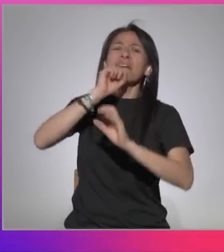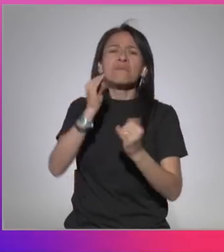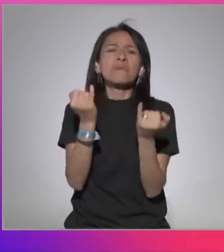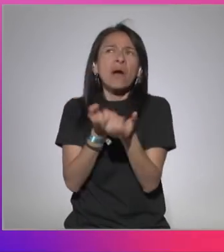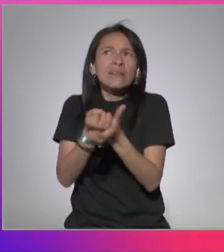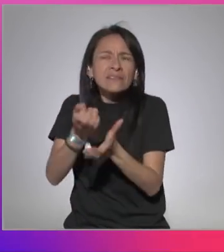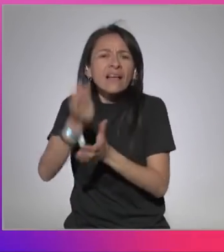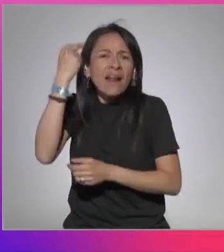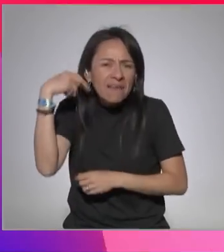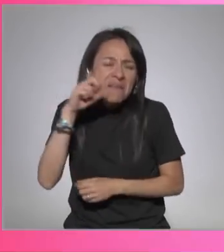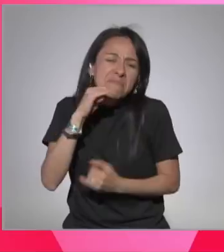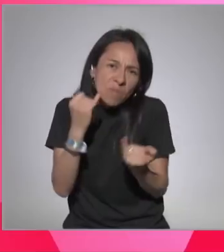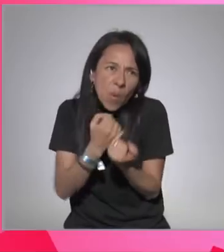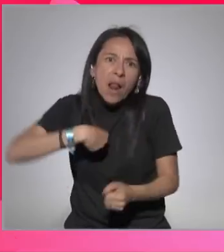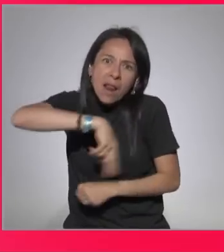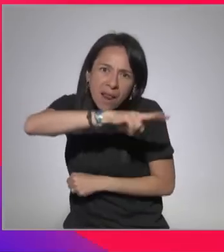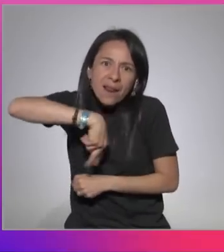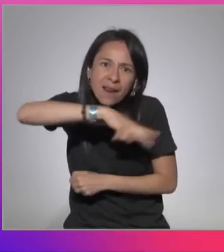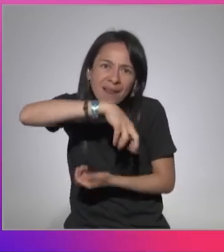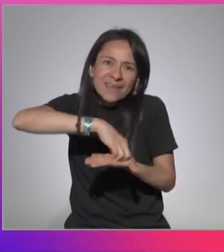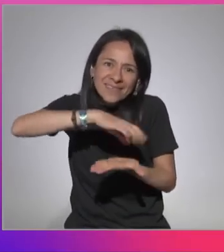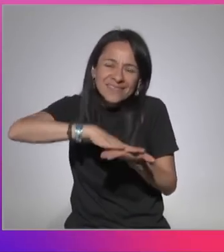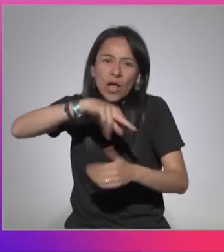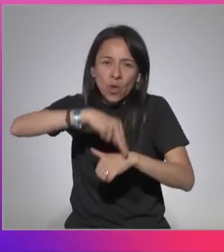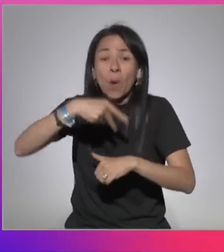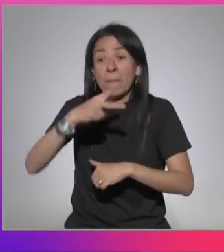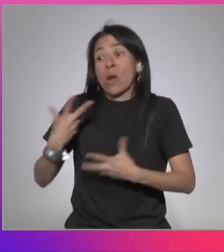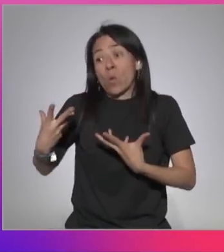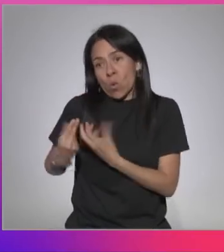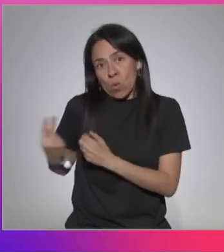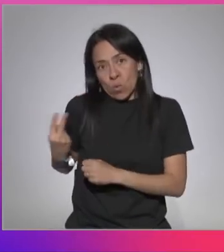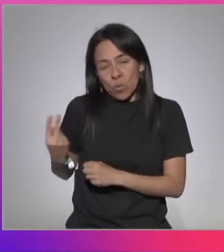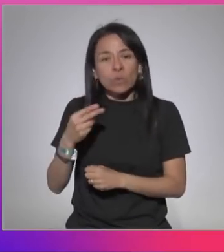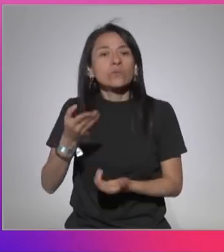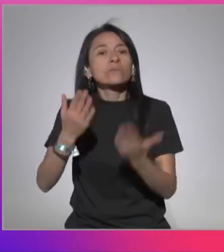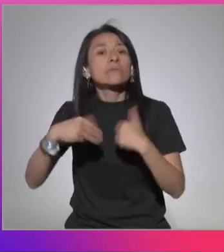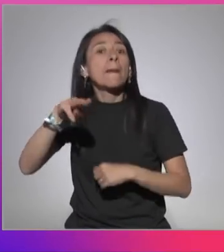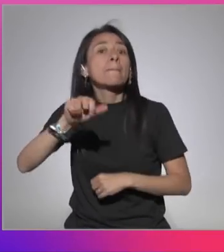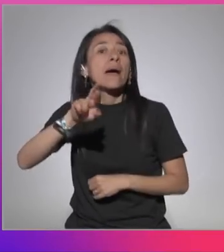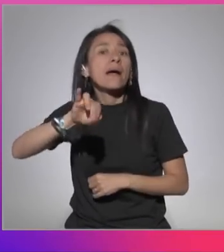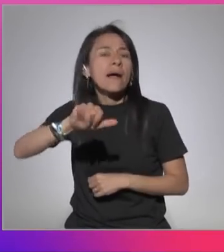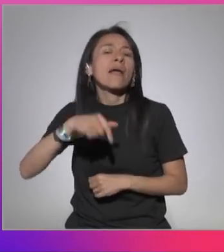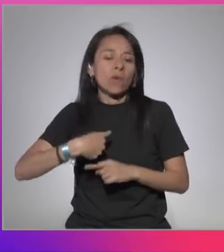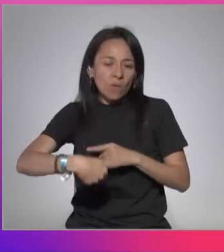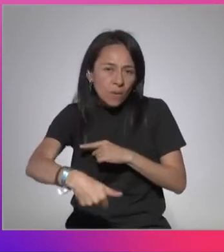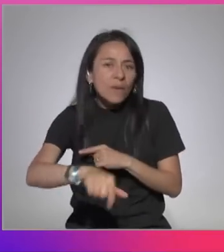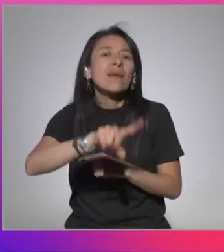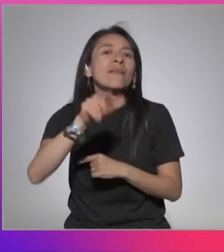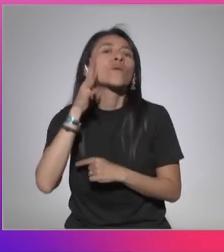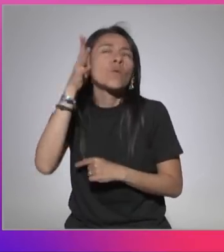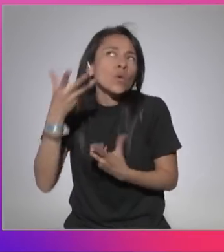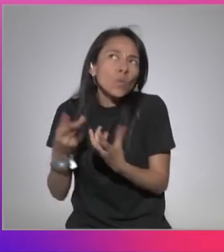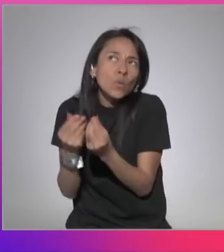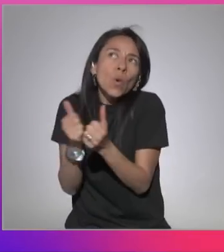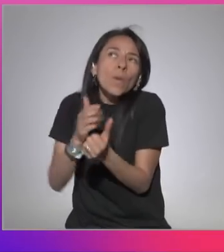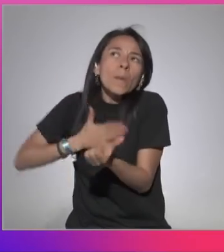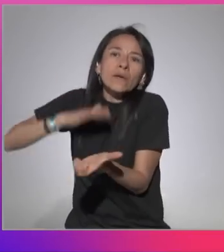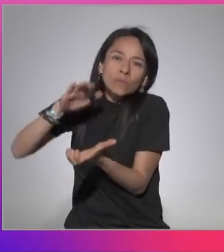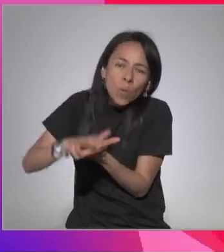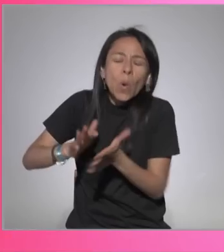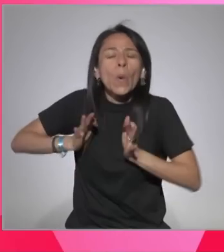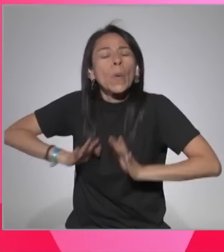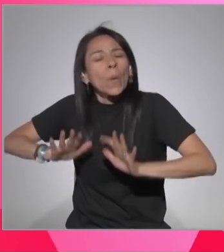médicas, pero juntos. María Mendoza. Ya lo viviré con mi esposo, lleno de calma y con mucho amor,